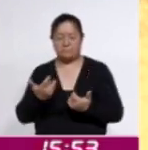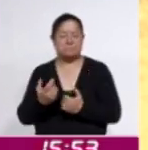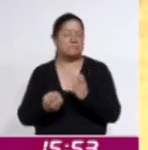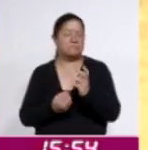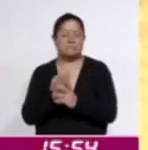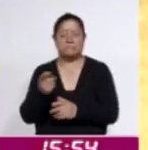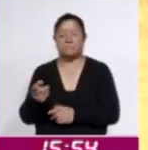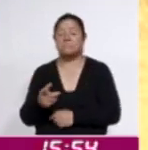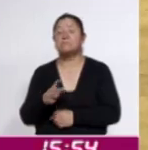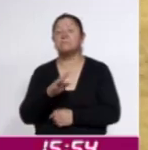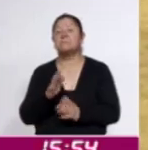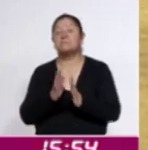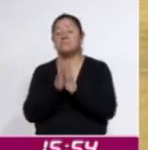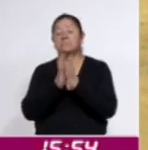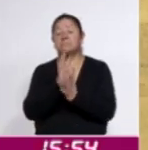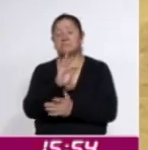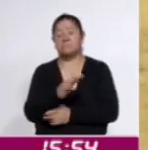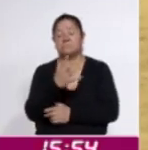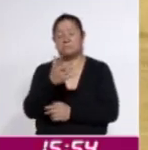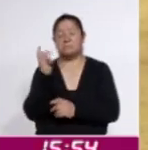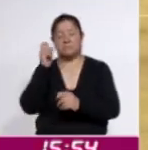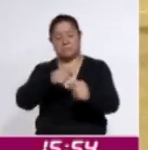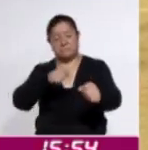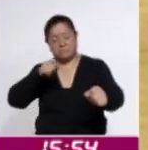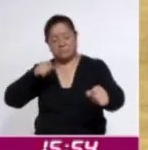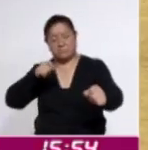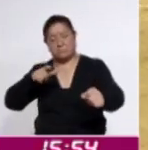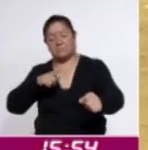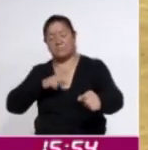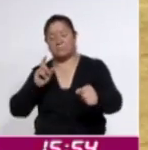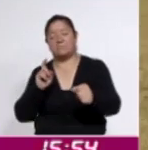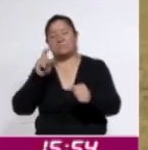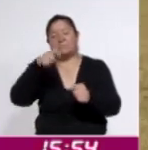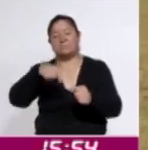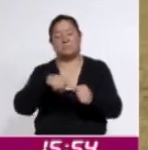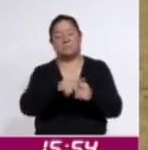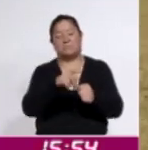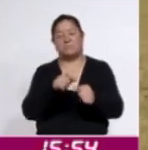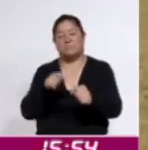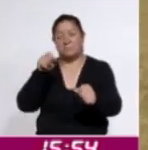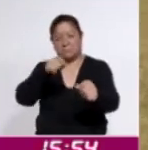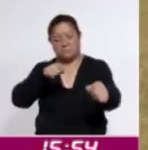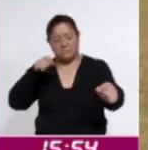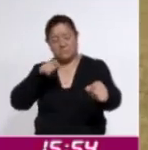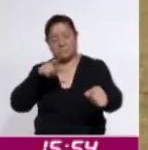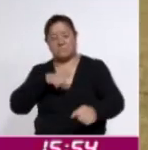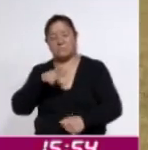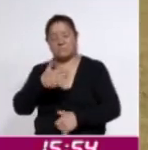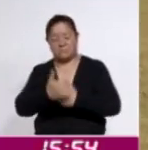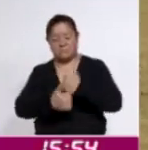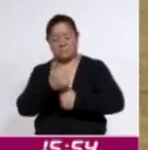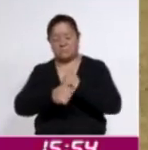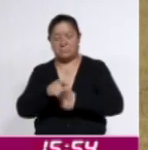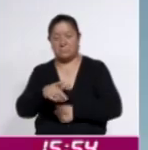Participaron 45 arqueros en las modalidades de arco compuesto y recurvo y la competencia se llevó a cabo en